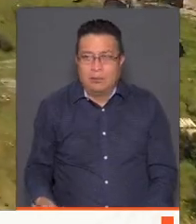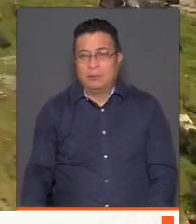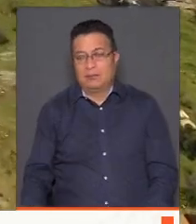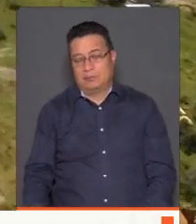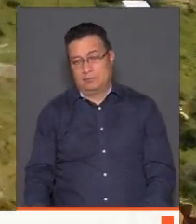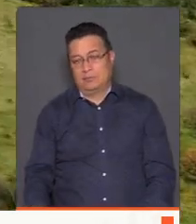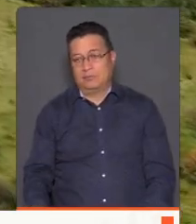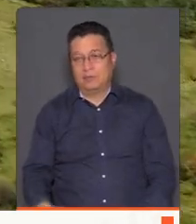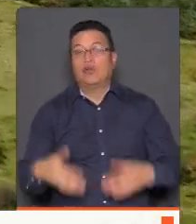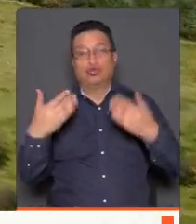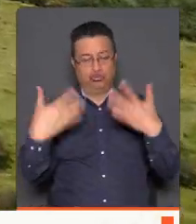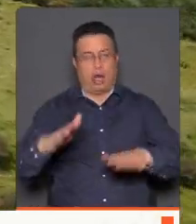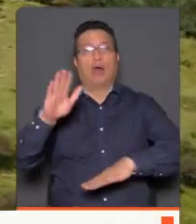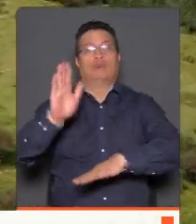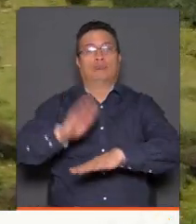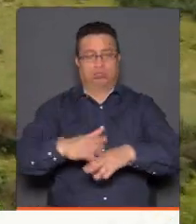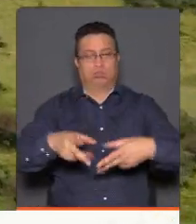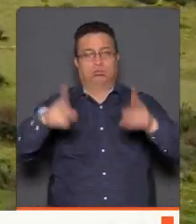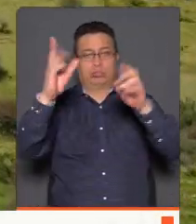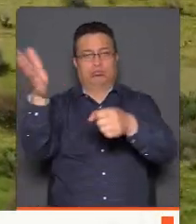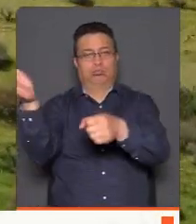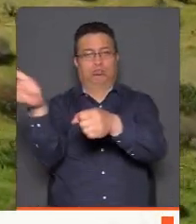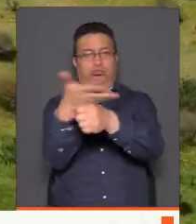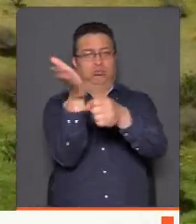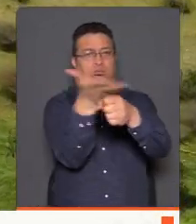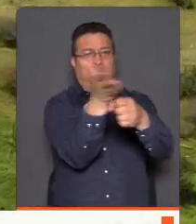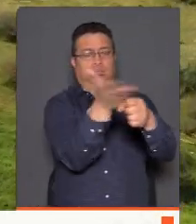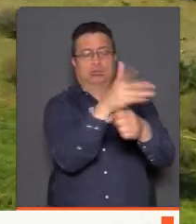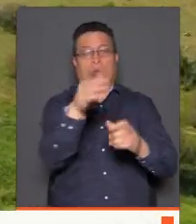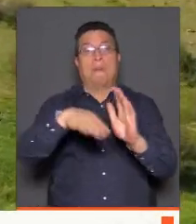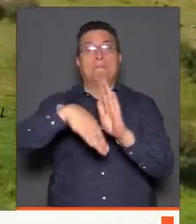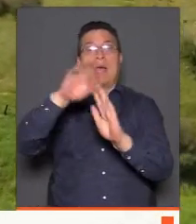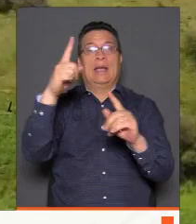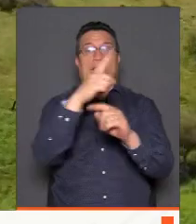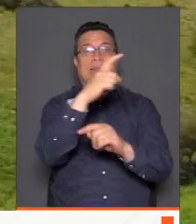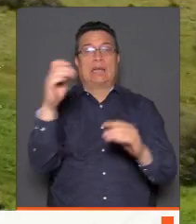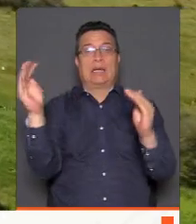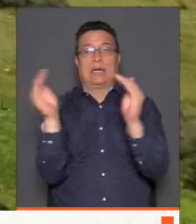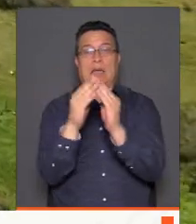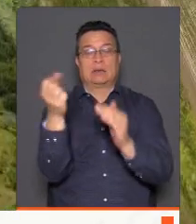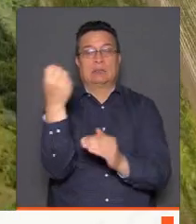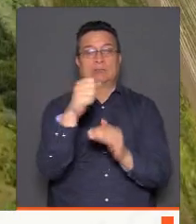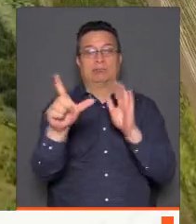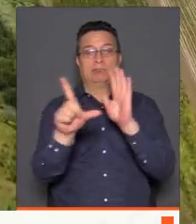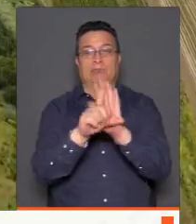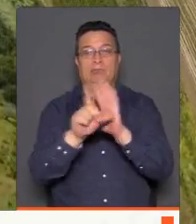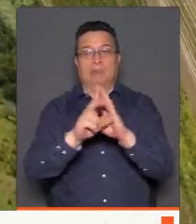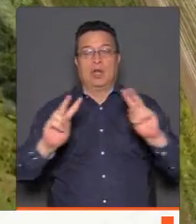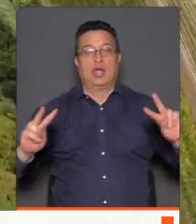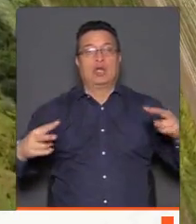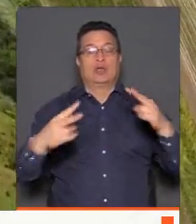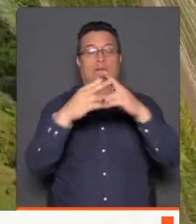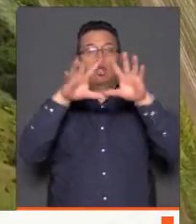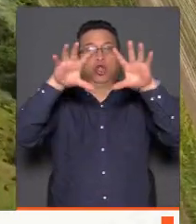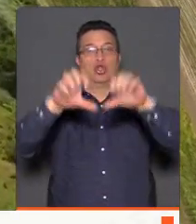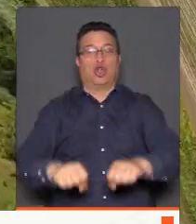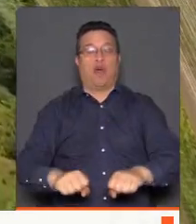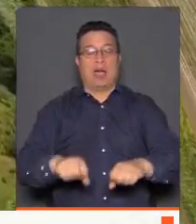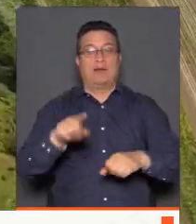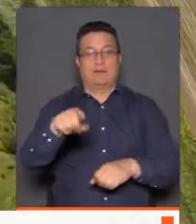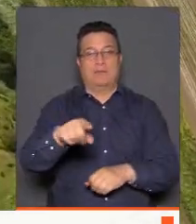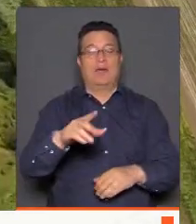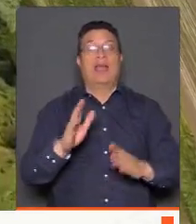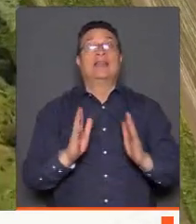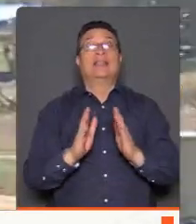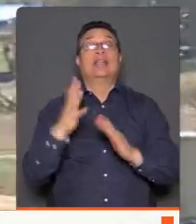ya tienen autorización para ser demolidas. Hablamos de las más de 100 casas que de manera ilegal fueron construidas en la toma de un fondo privado de Santa Rosa